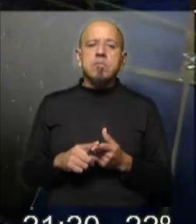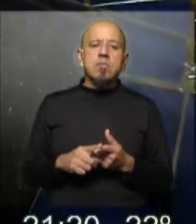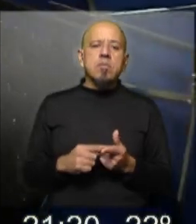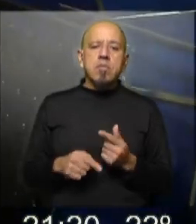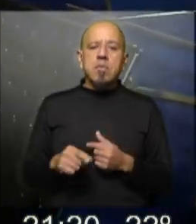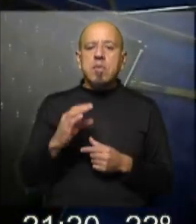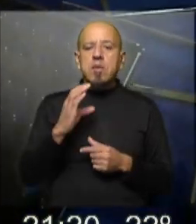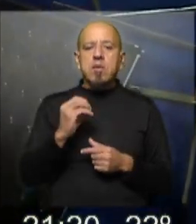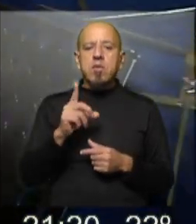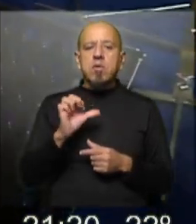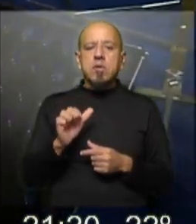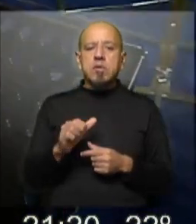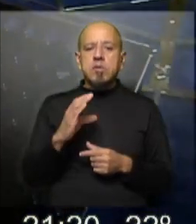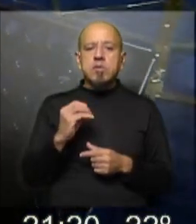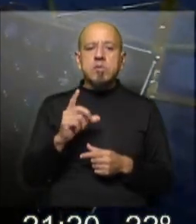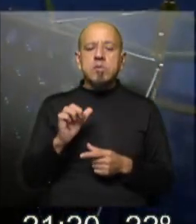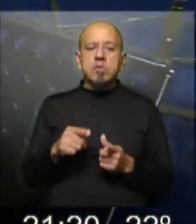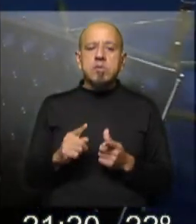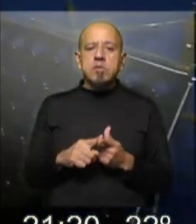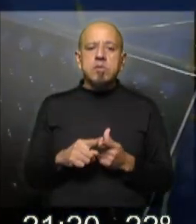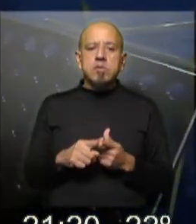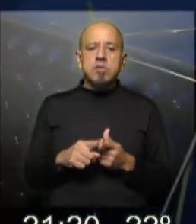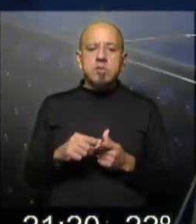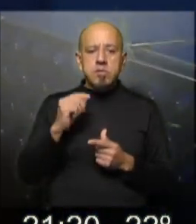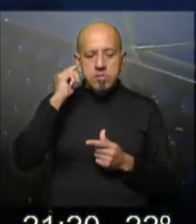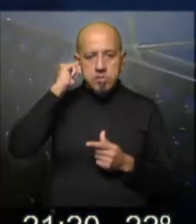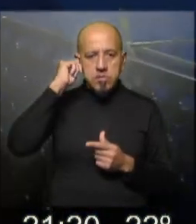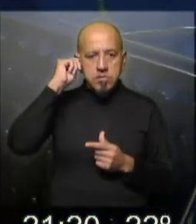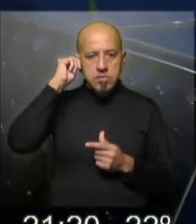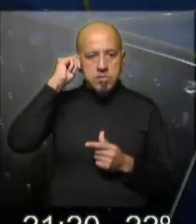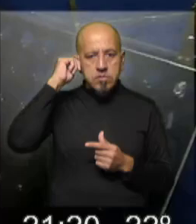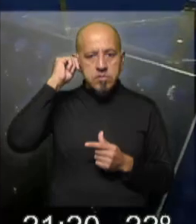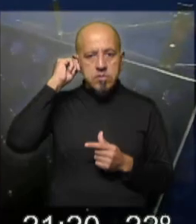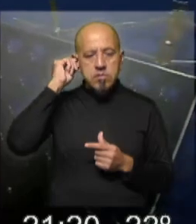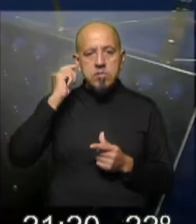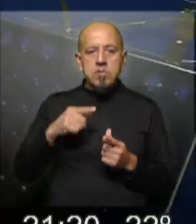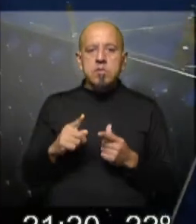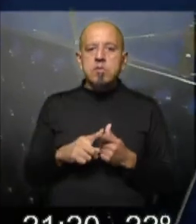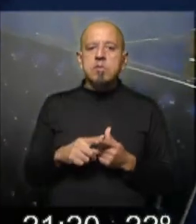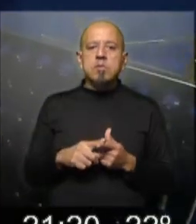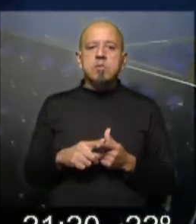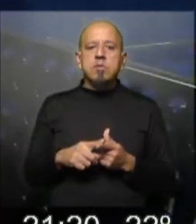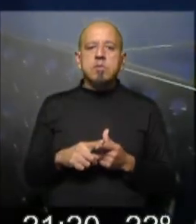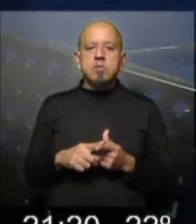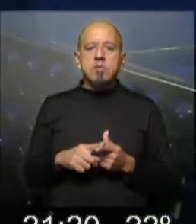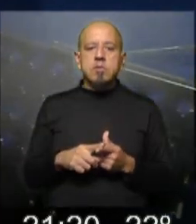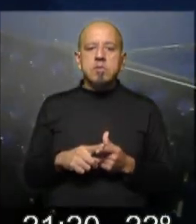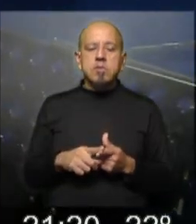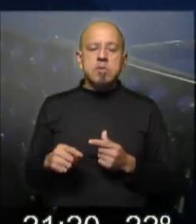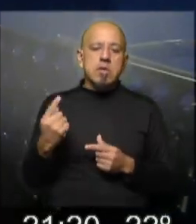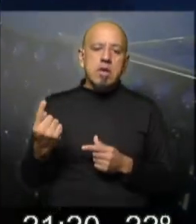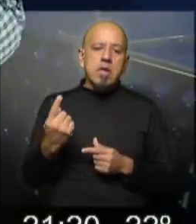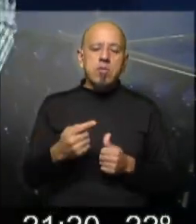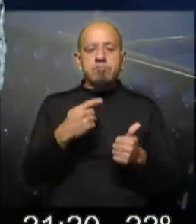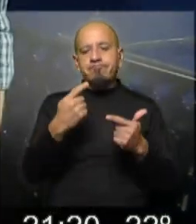Colé, Azuquita para el Café, San Sarabanda, Samaritana del Amor. Todos cantan sus canciones